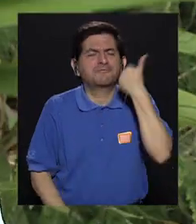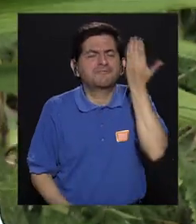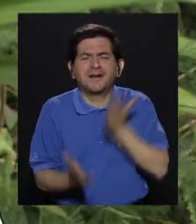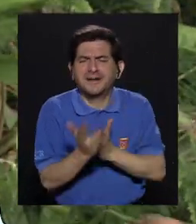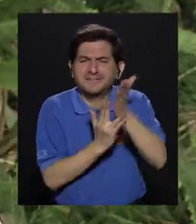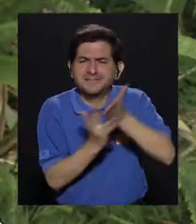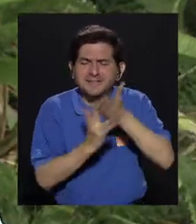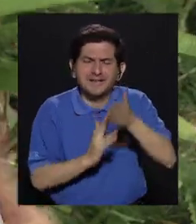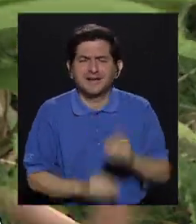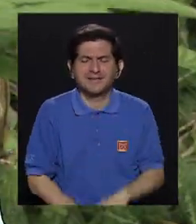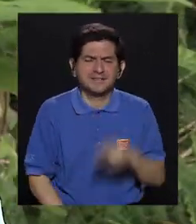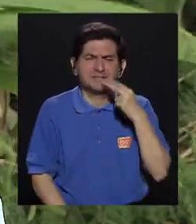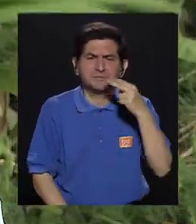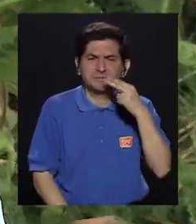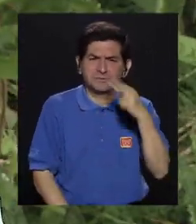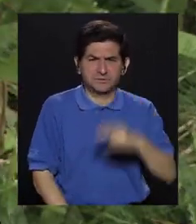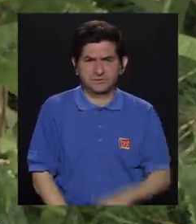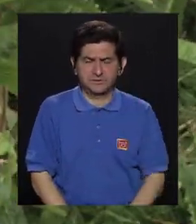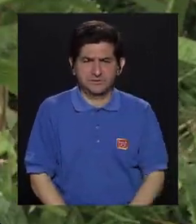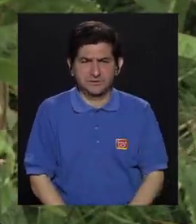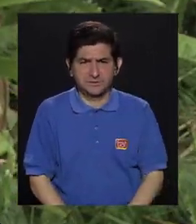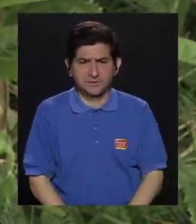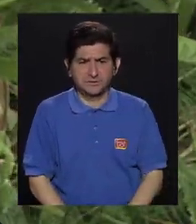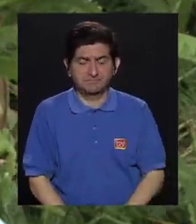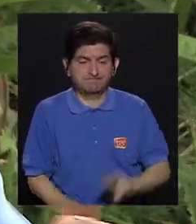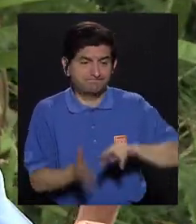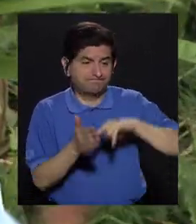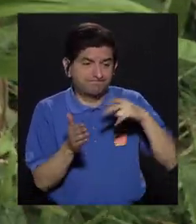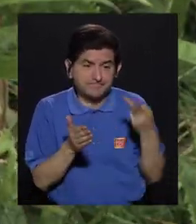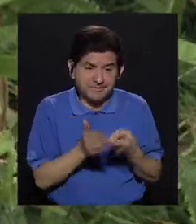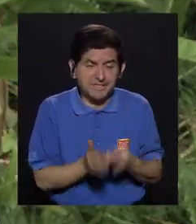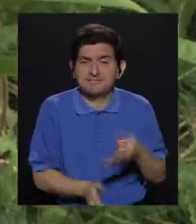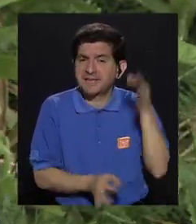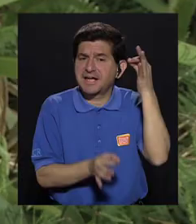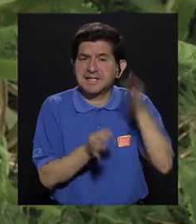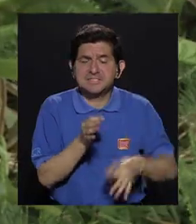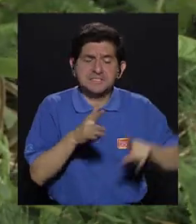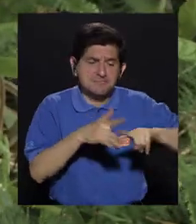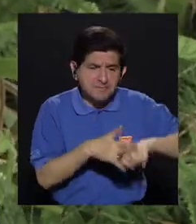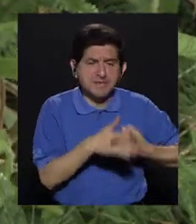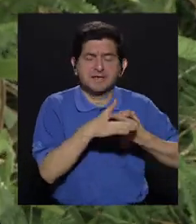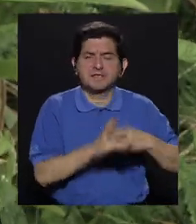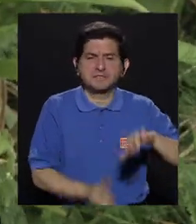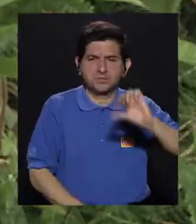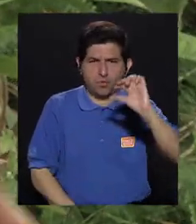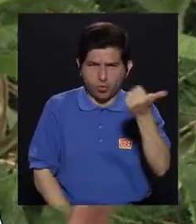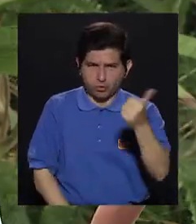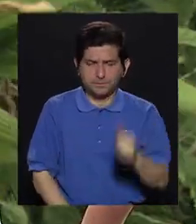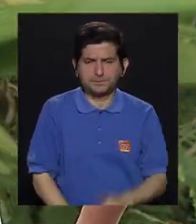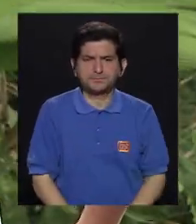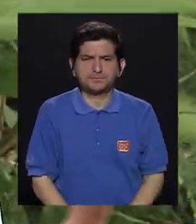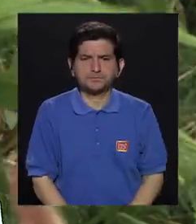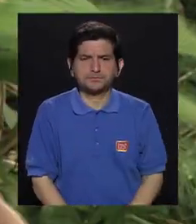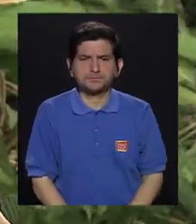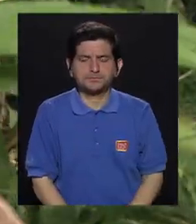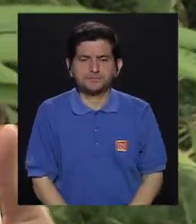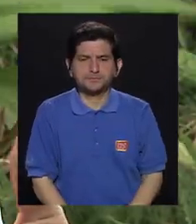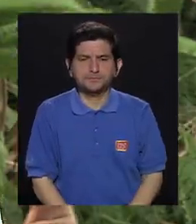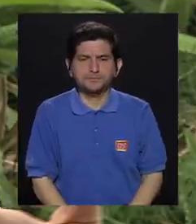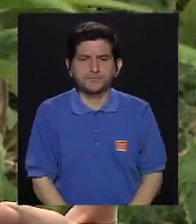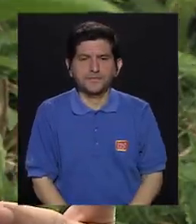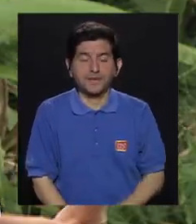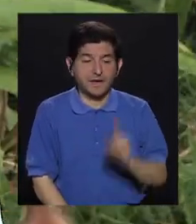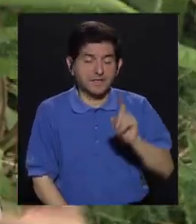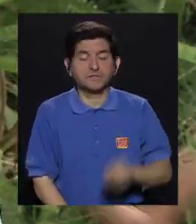de acceso al tabaco que hace pues que sea sencillo iniciar. Y la otra cosa es que